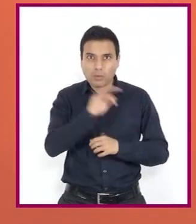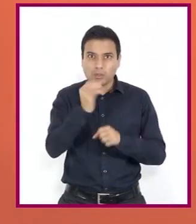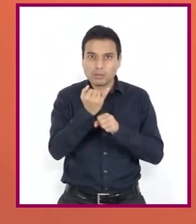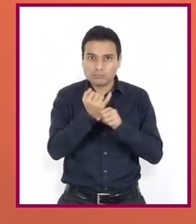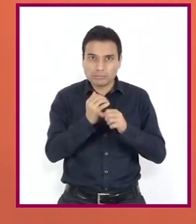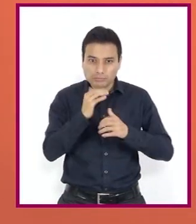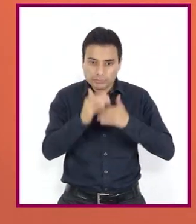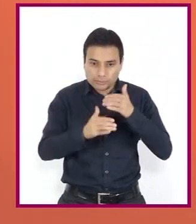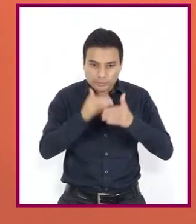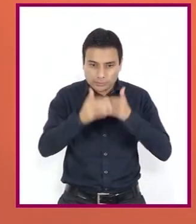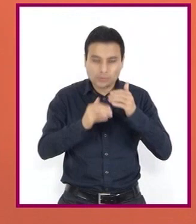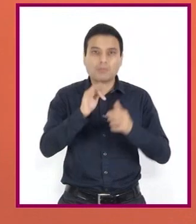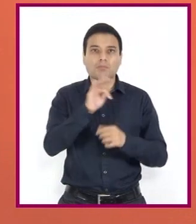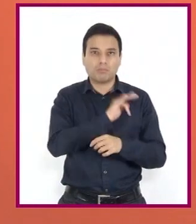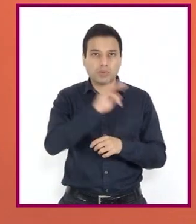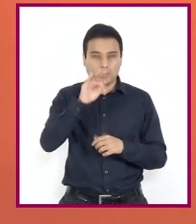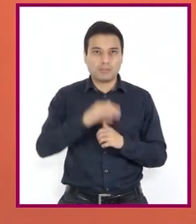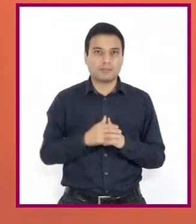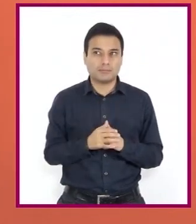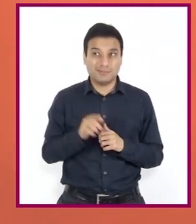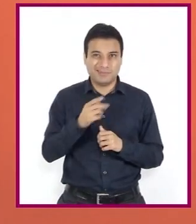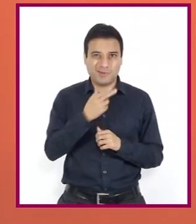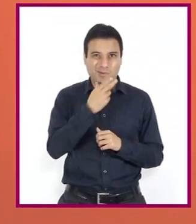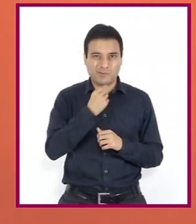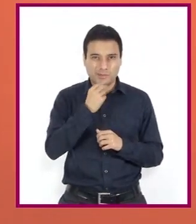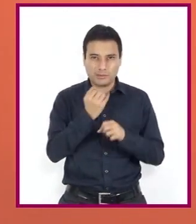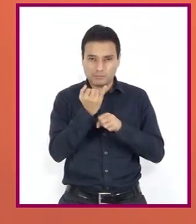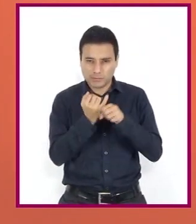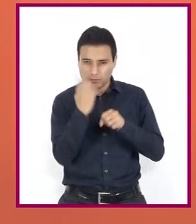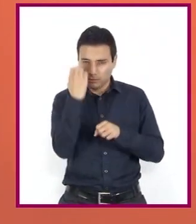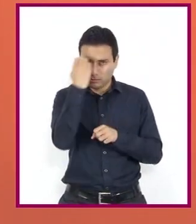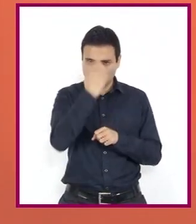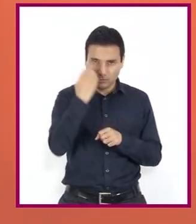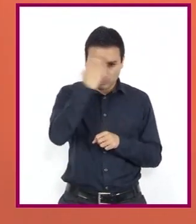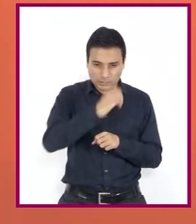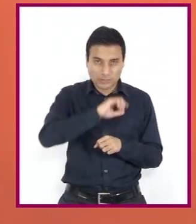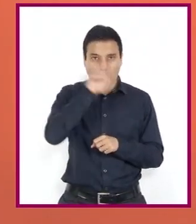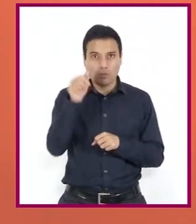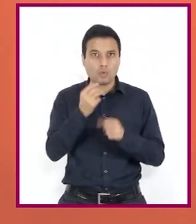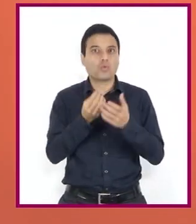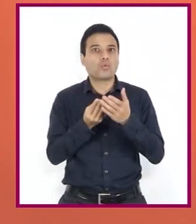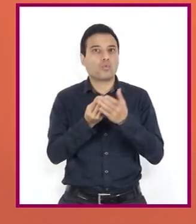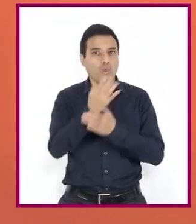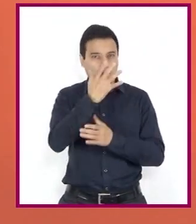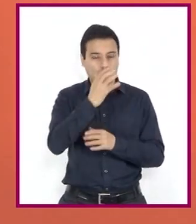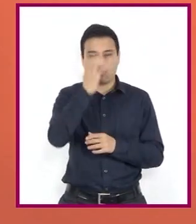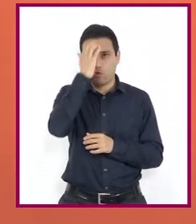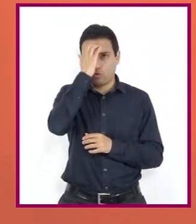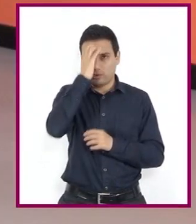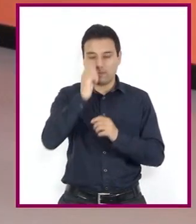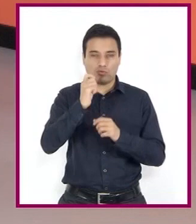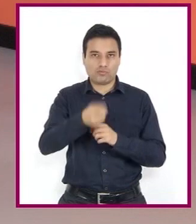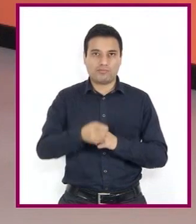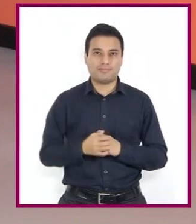que la observación, reflexión y análisis permitió el surgimiento de un nuevo conocimiento.